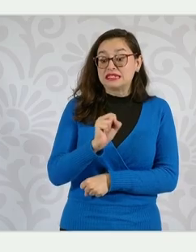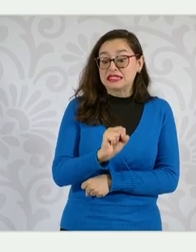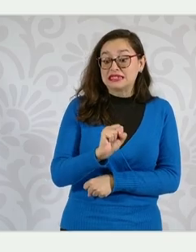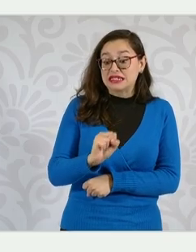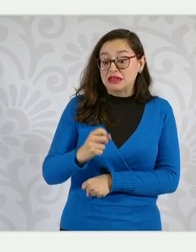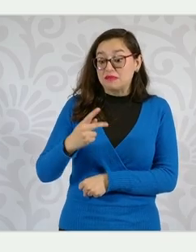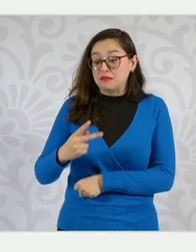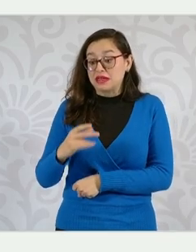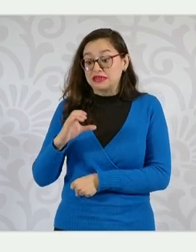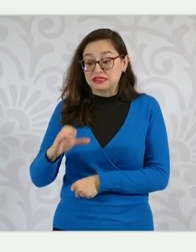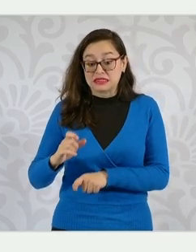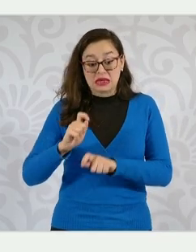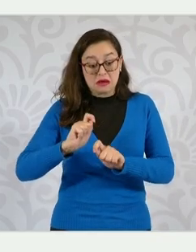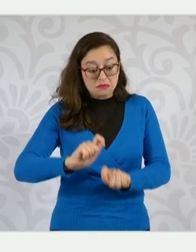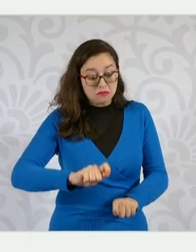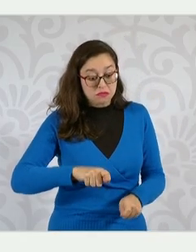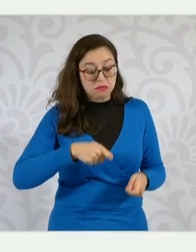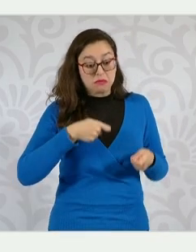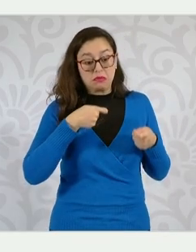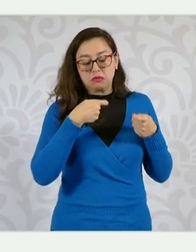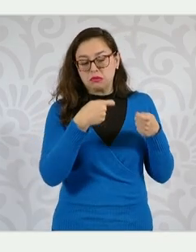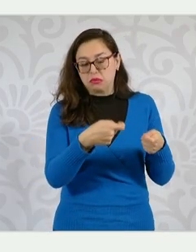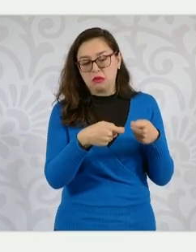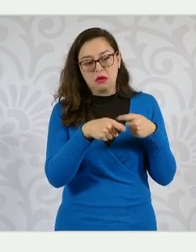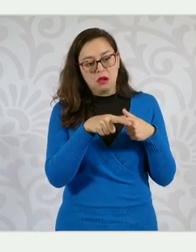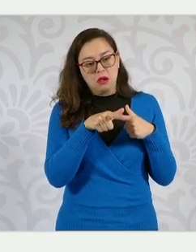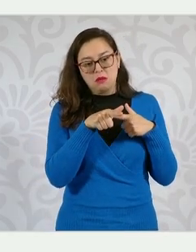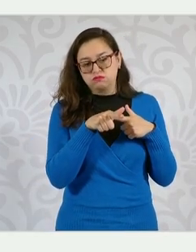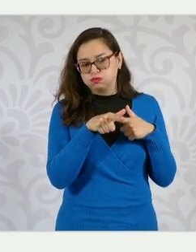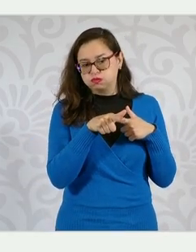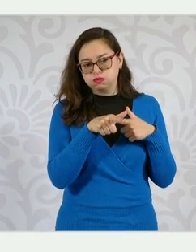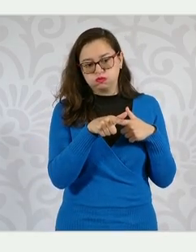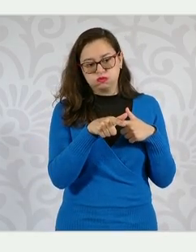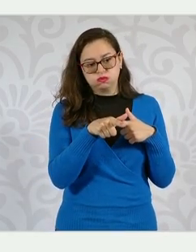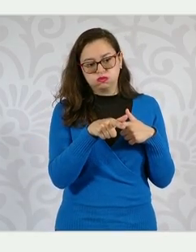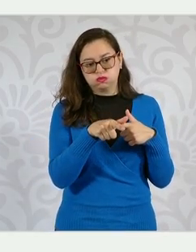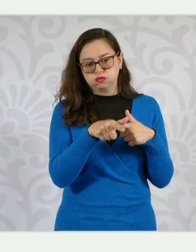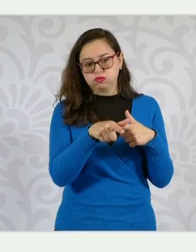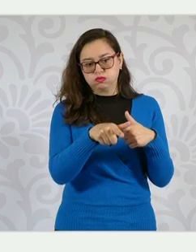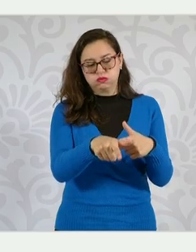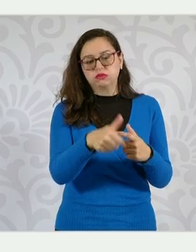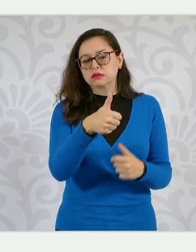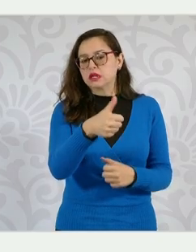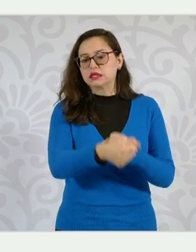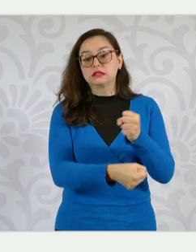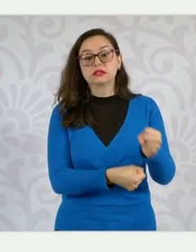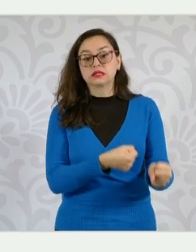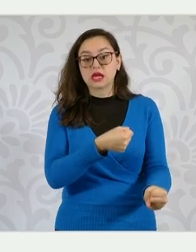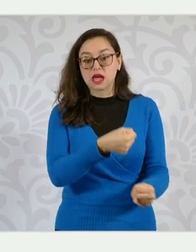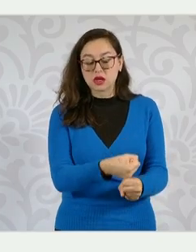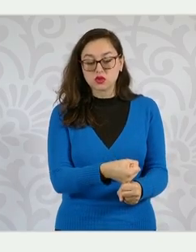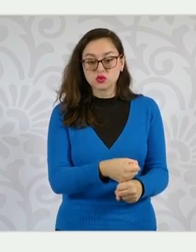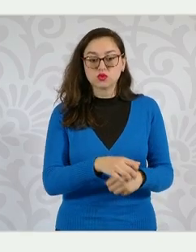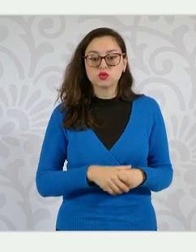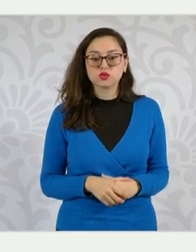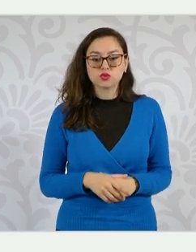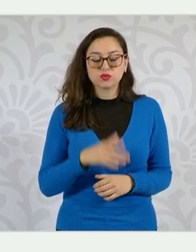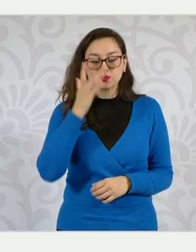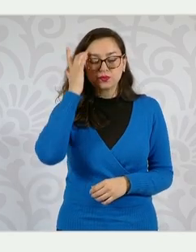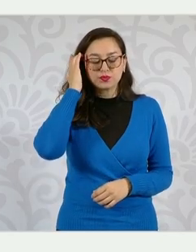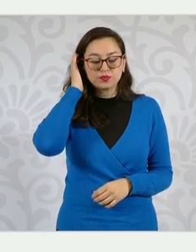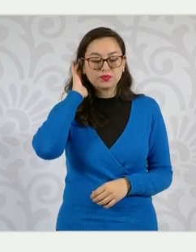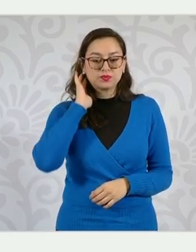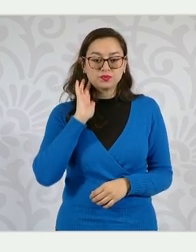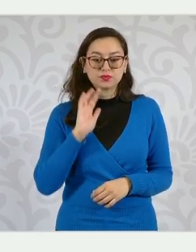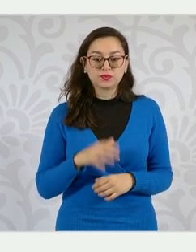Federal, cargo que se mantuvo en el que se mantuvo todo el sexenio. En noviembre